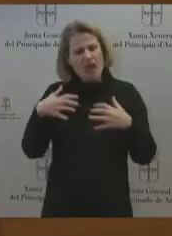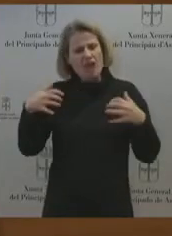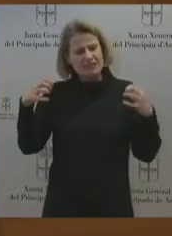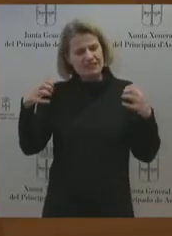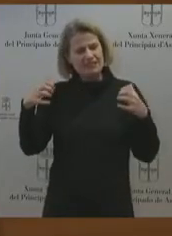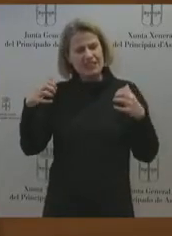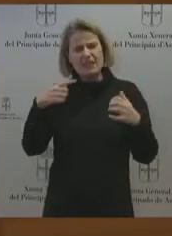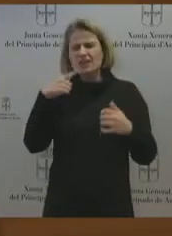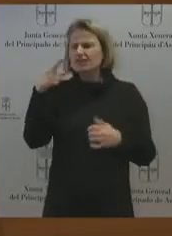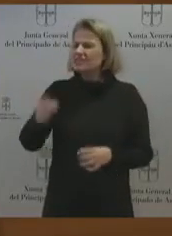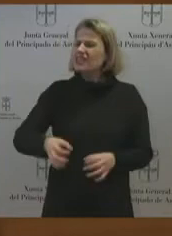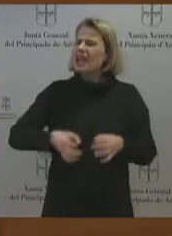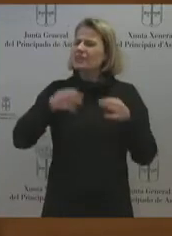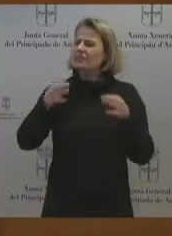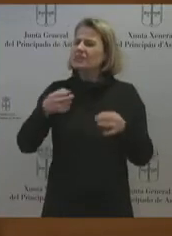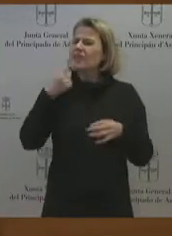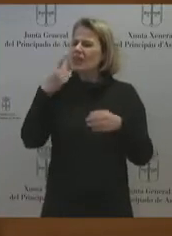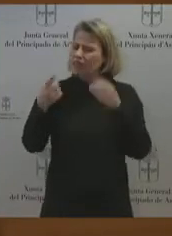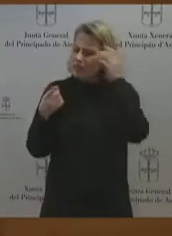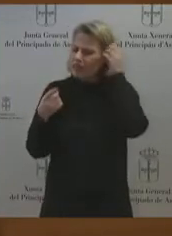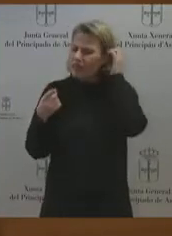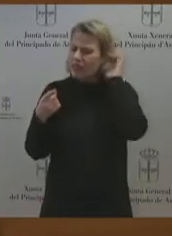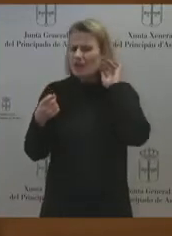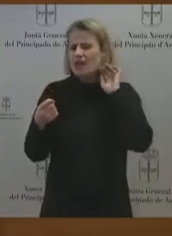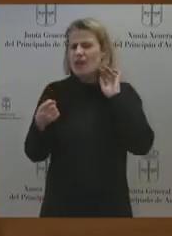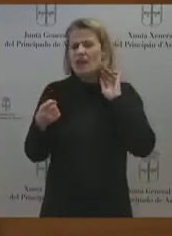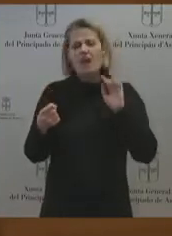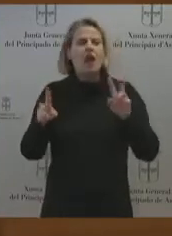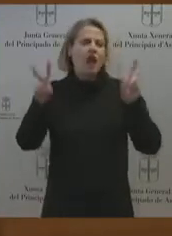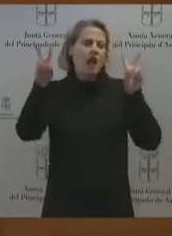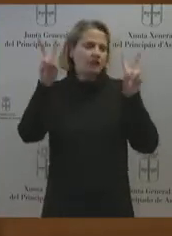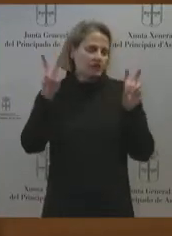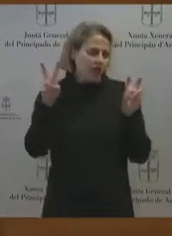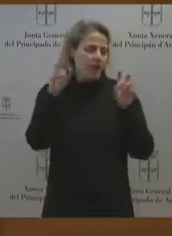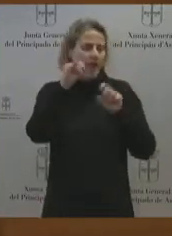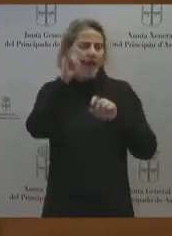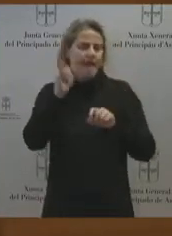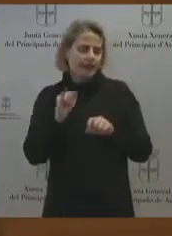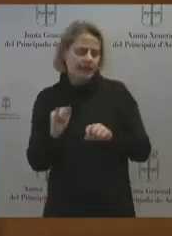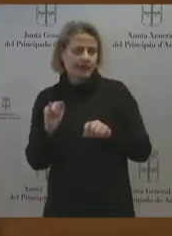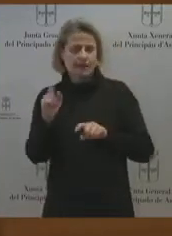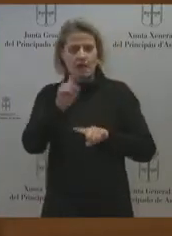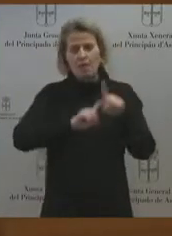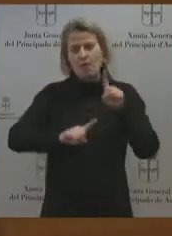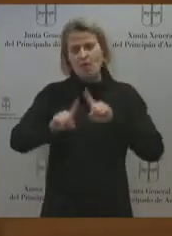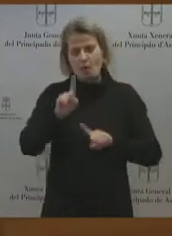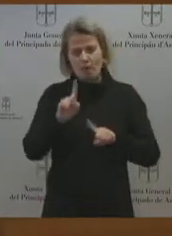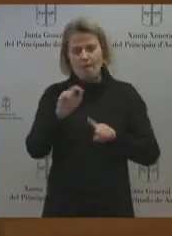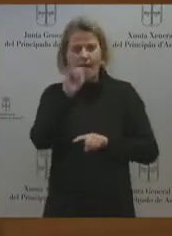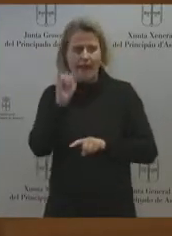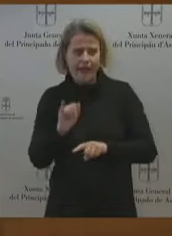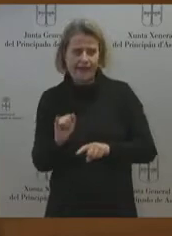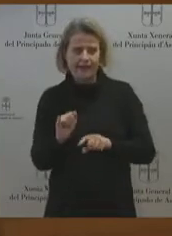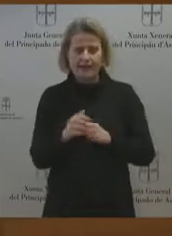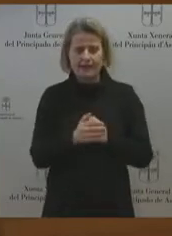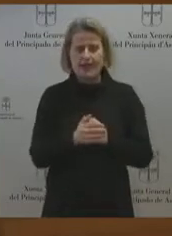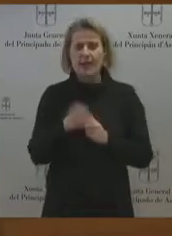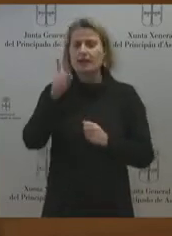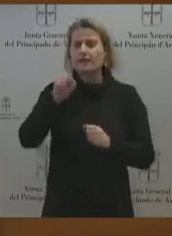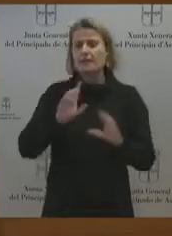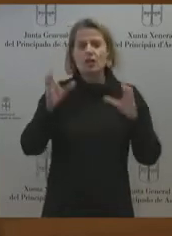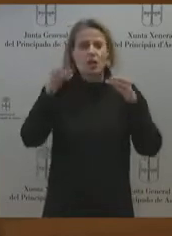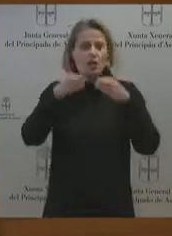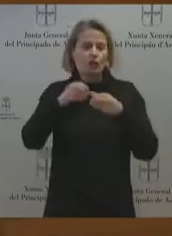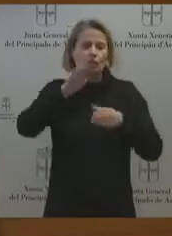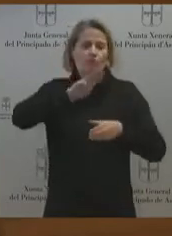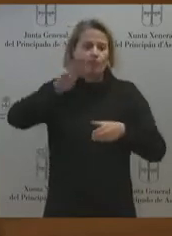burbuja energética y que es exactamente eso, una burbuja. Usted hablaba también del Partido Popular. Habrá palabras también para el Partido Popular y para la